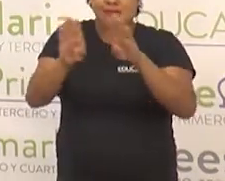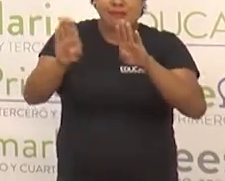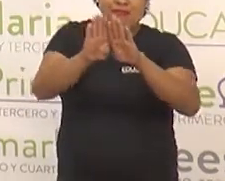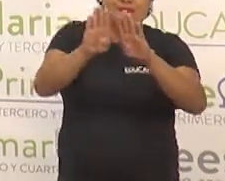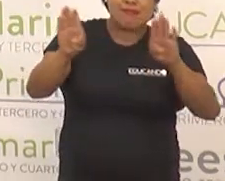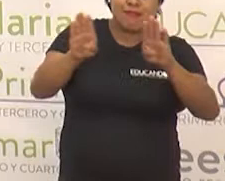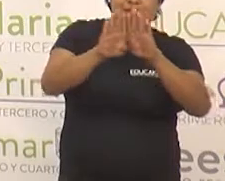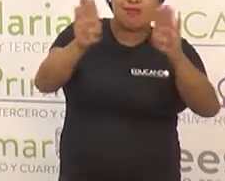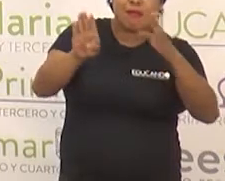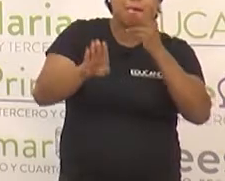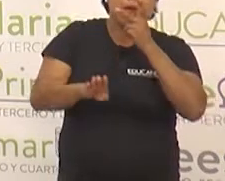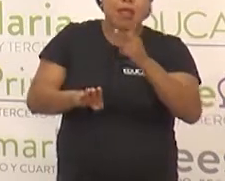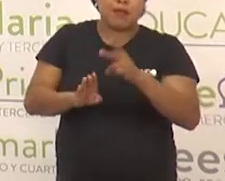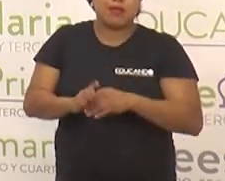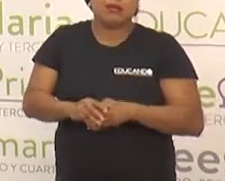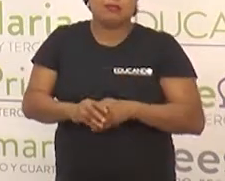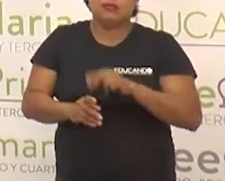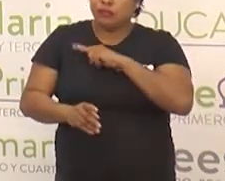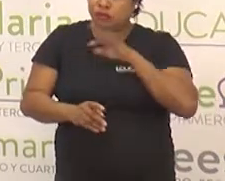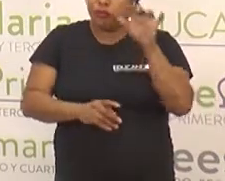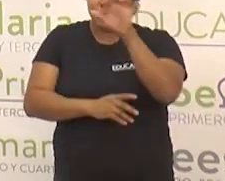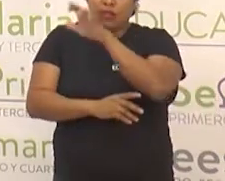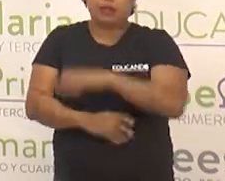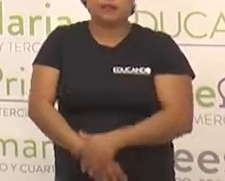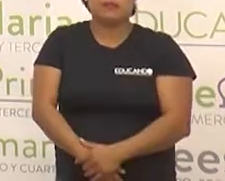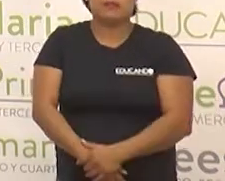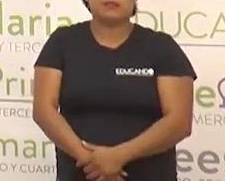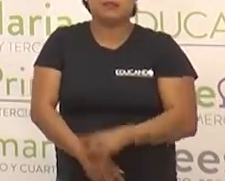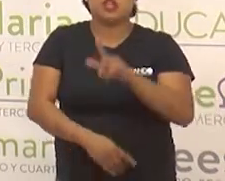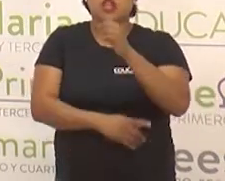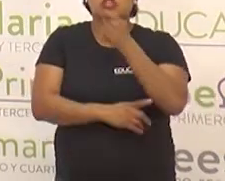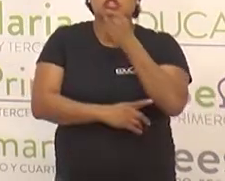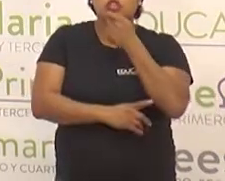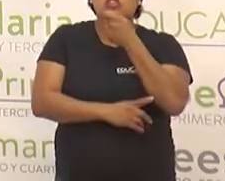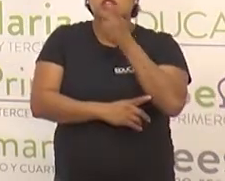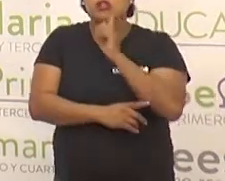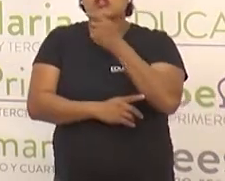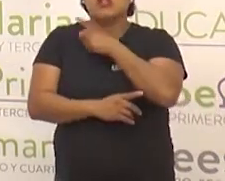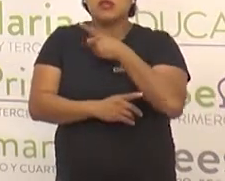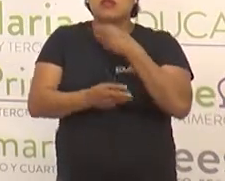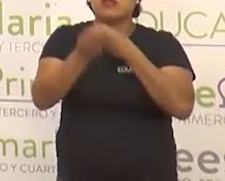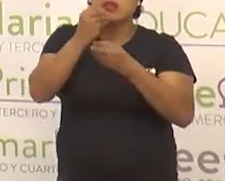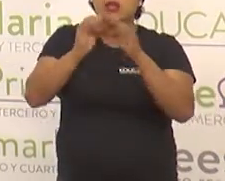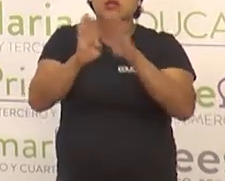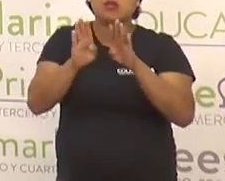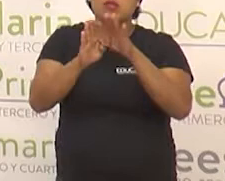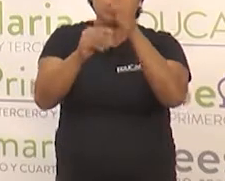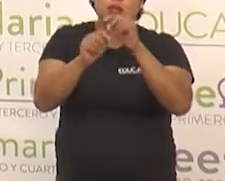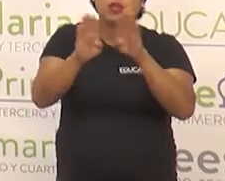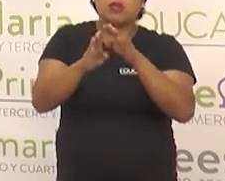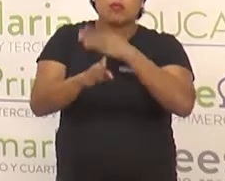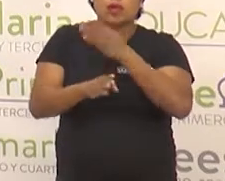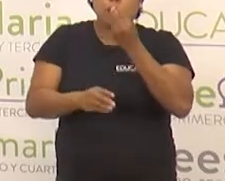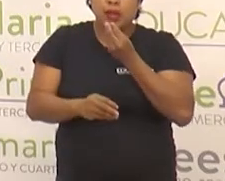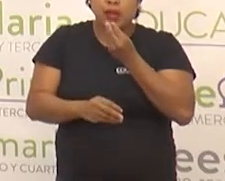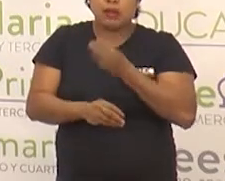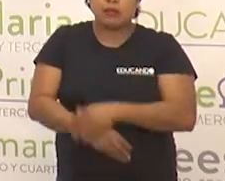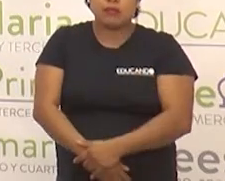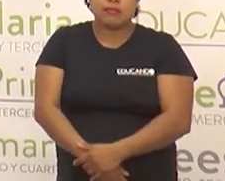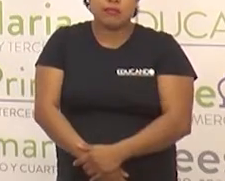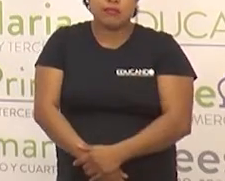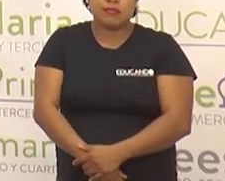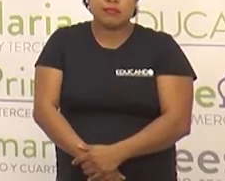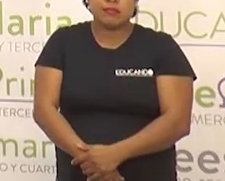espacio entre palabras. Vamos a leerlas. Los niños y niñas deben alimentarse de acuerdo al plato del buen comer.